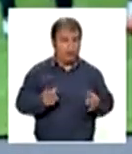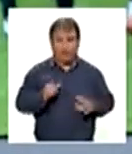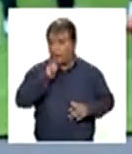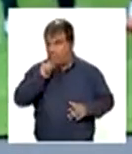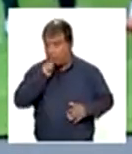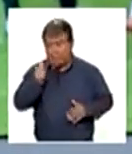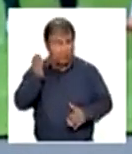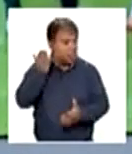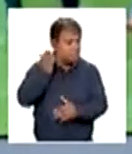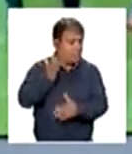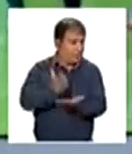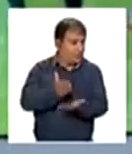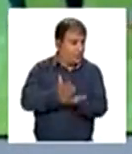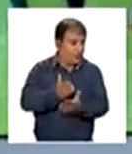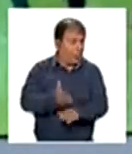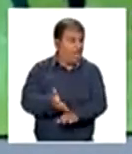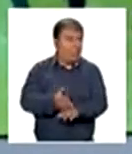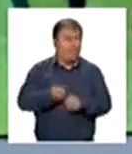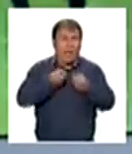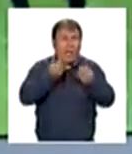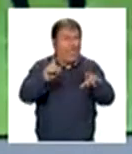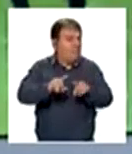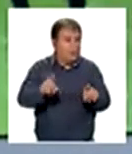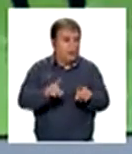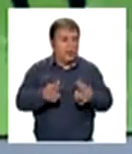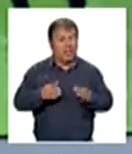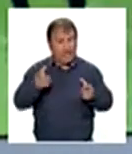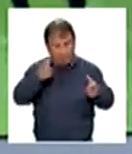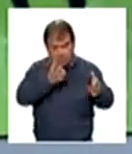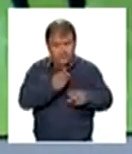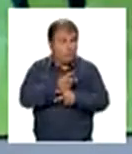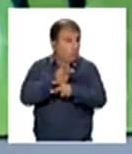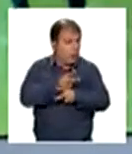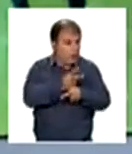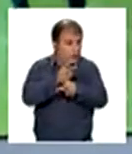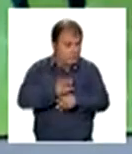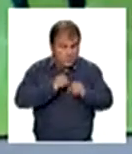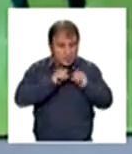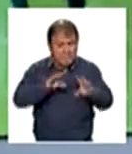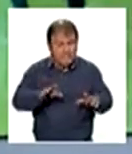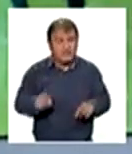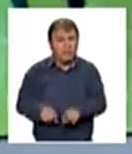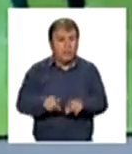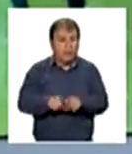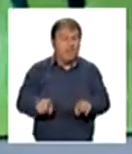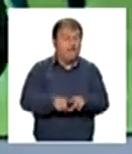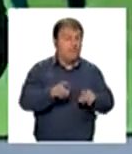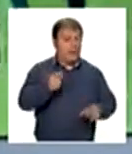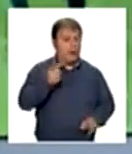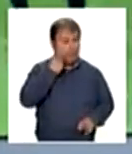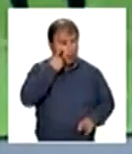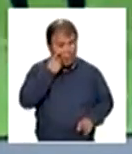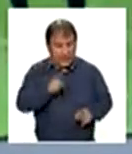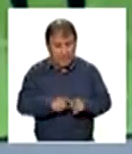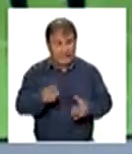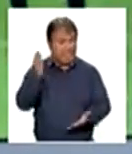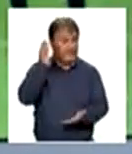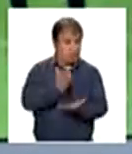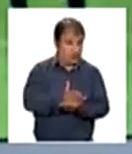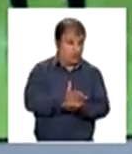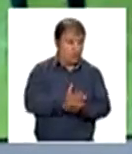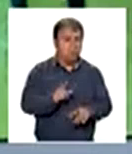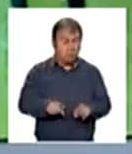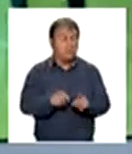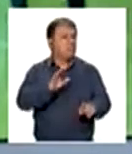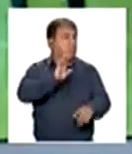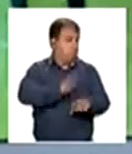una sanción. O sea, así no hay es. Que adelantarnos, ¿no es cierto? Hay que ser muy prudentes con lo que se dice. Una confidencialidad importante, pero además, ojo, las sanciones podrían ser desde una